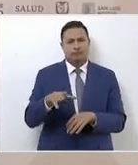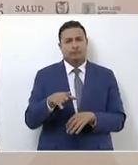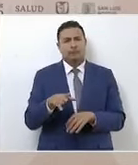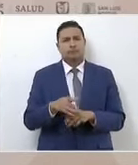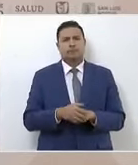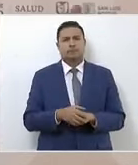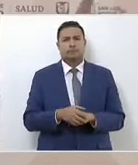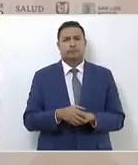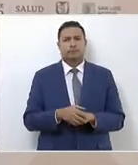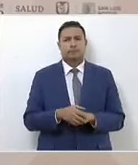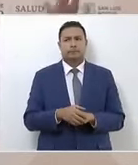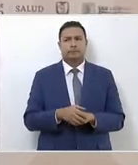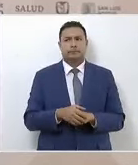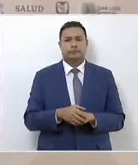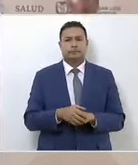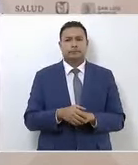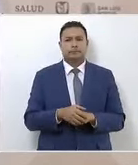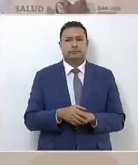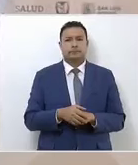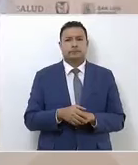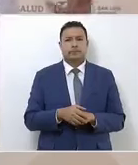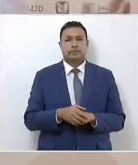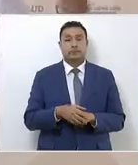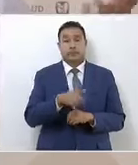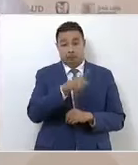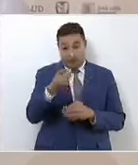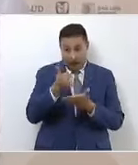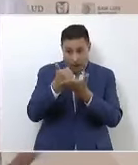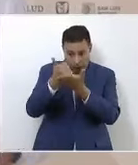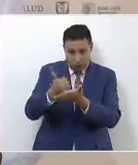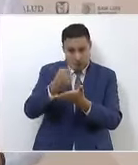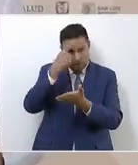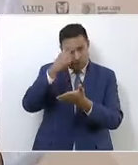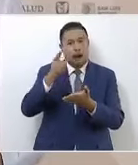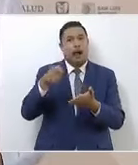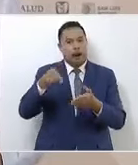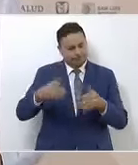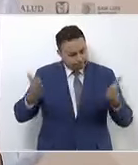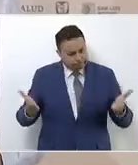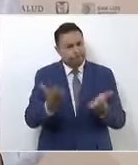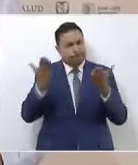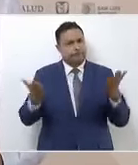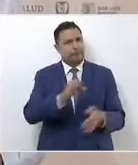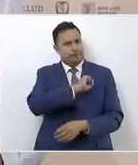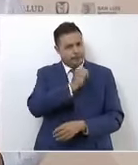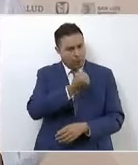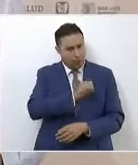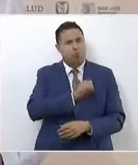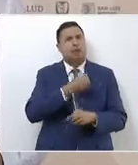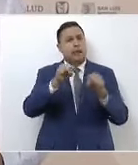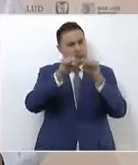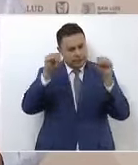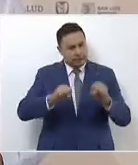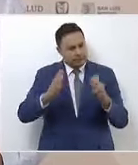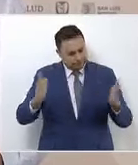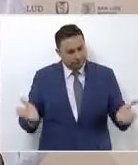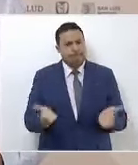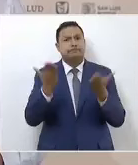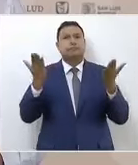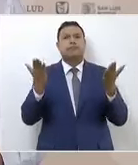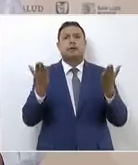que ayuden a que levantemos el sistema de salud pública, porque la